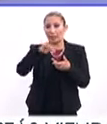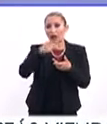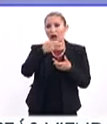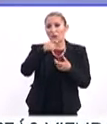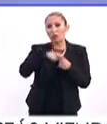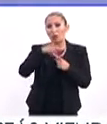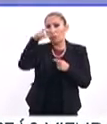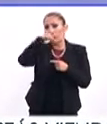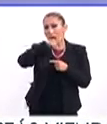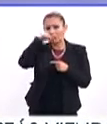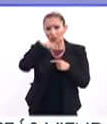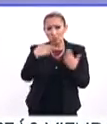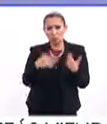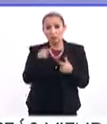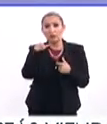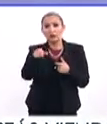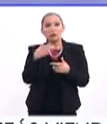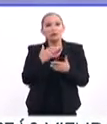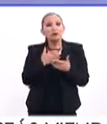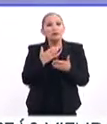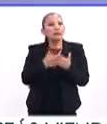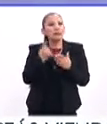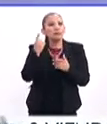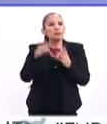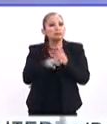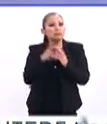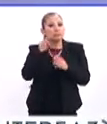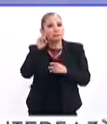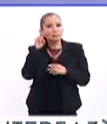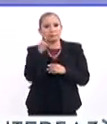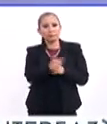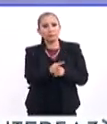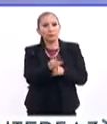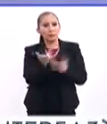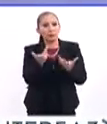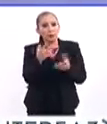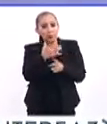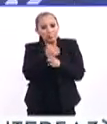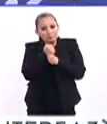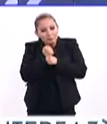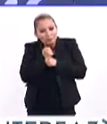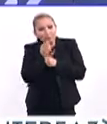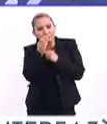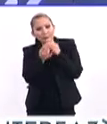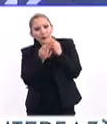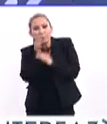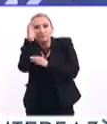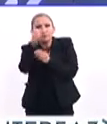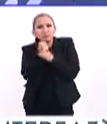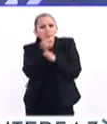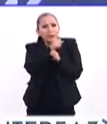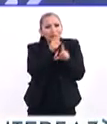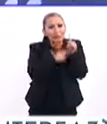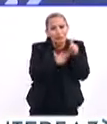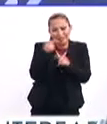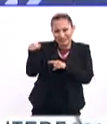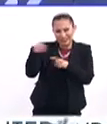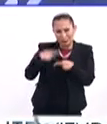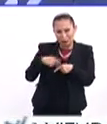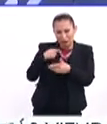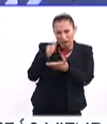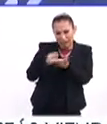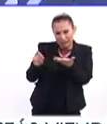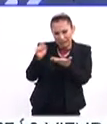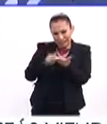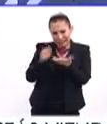en maya, etcétera, ¿no? Nos falta ver esa apropiación del mundo, digamos, a partir de los escritores